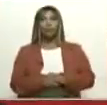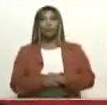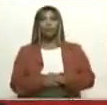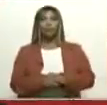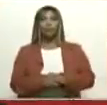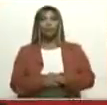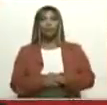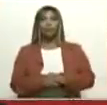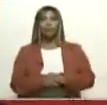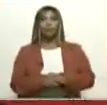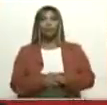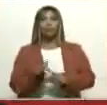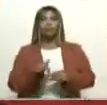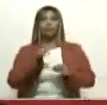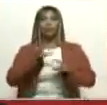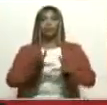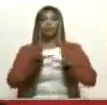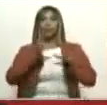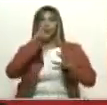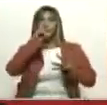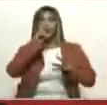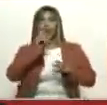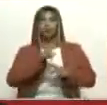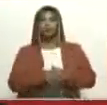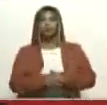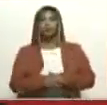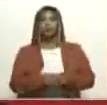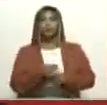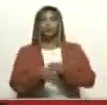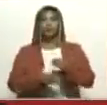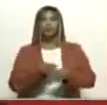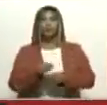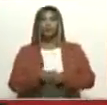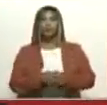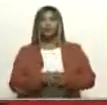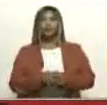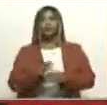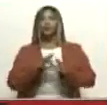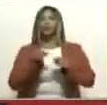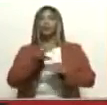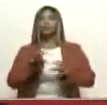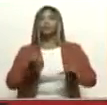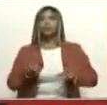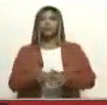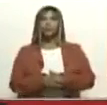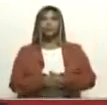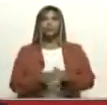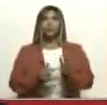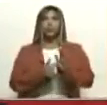Desde que estos 18 años de ferias que hemos realizado, que recorremos por todo el país,